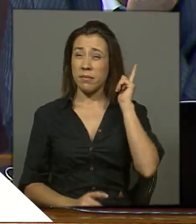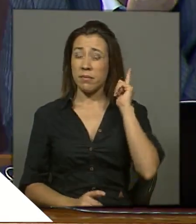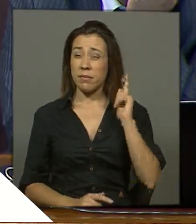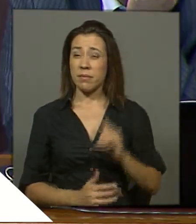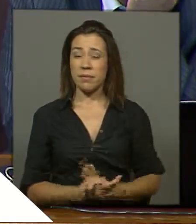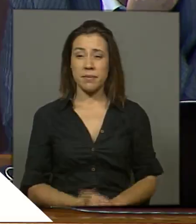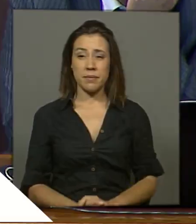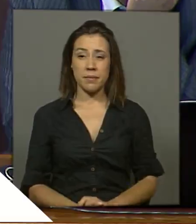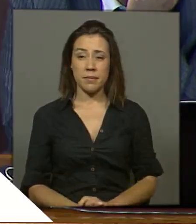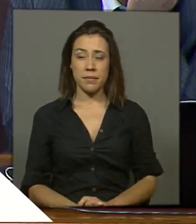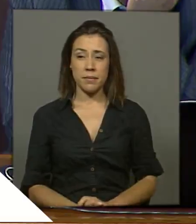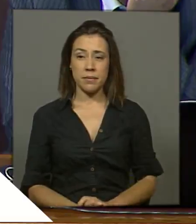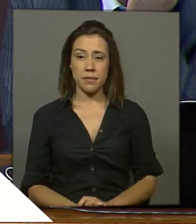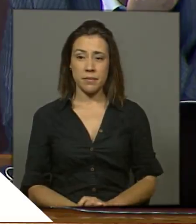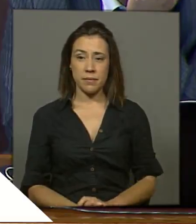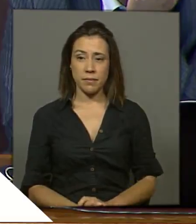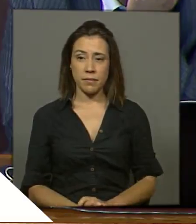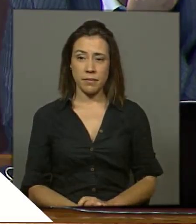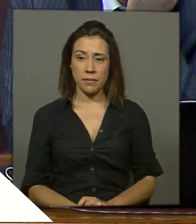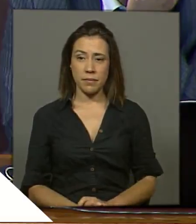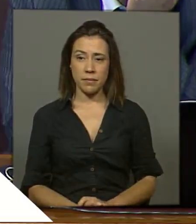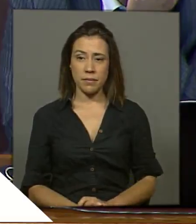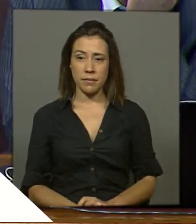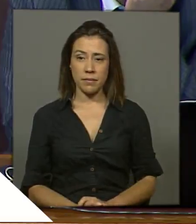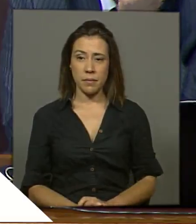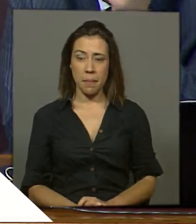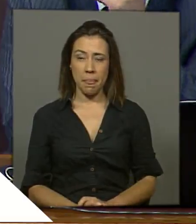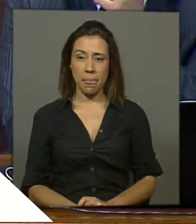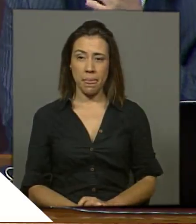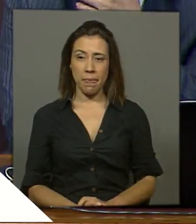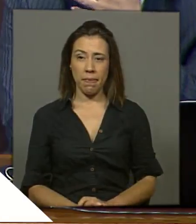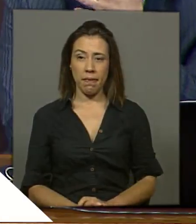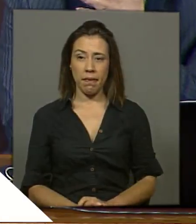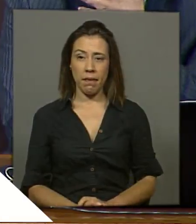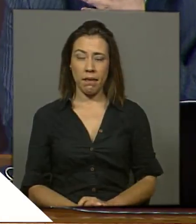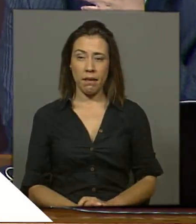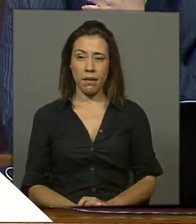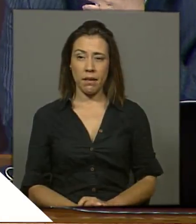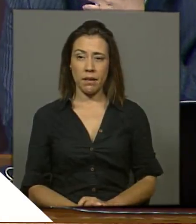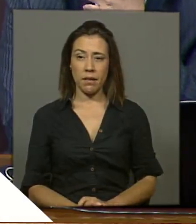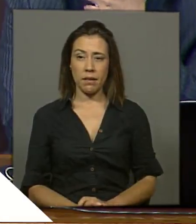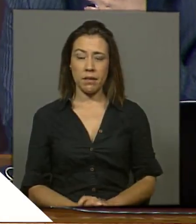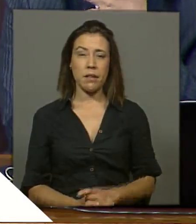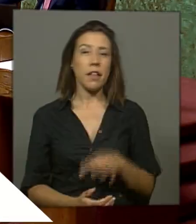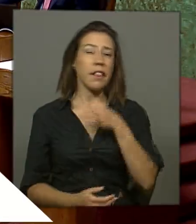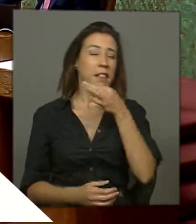palabra desal presidente desal